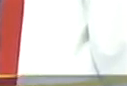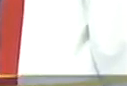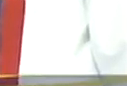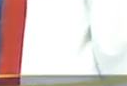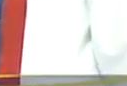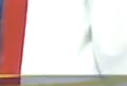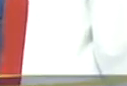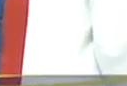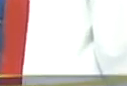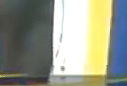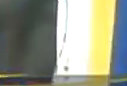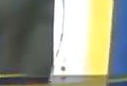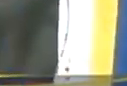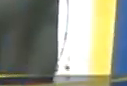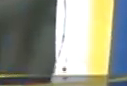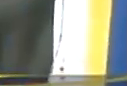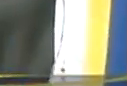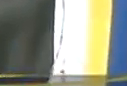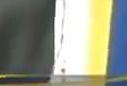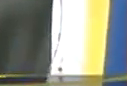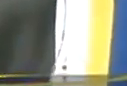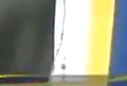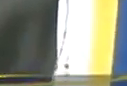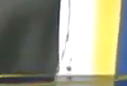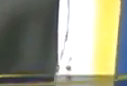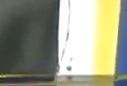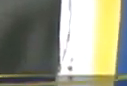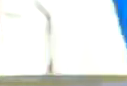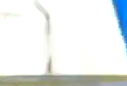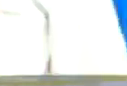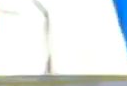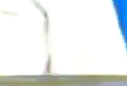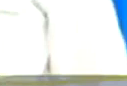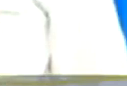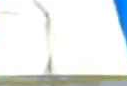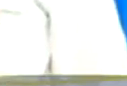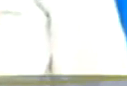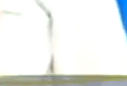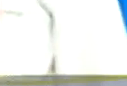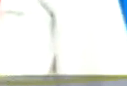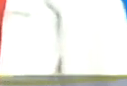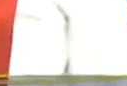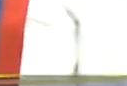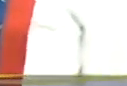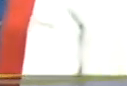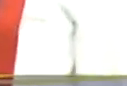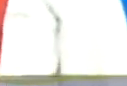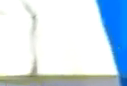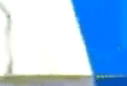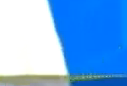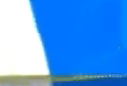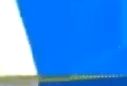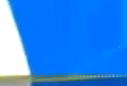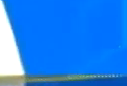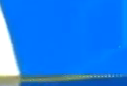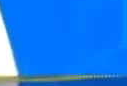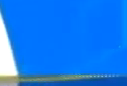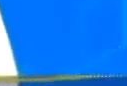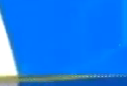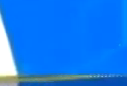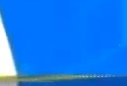de 3.894 médicos y médicas profesionales de la salud están recibiendo su título universitario.